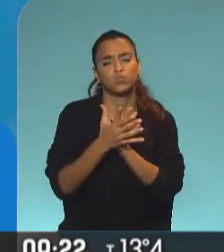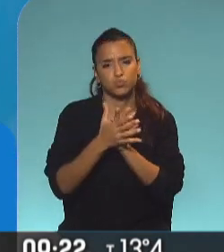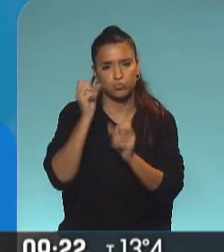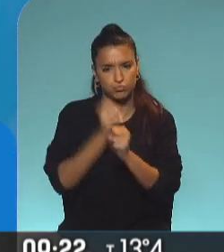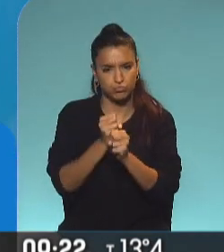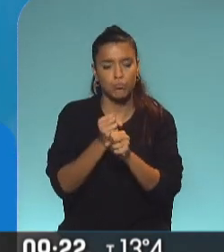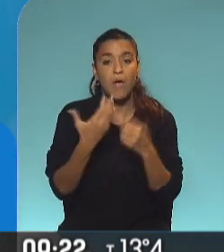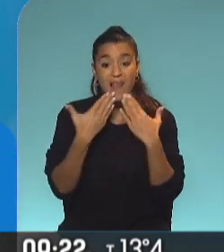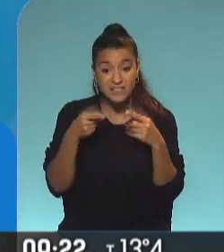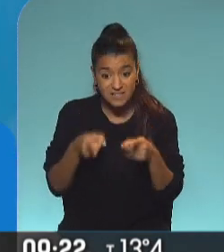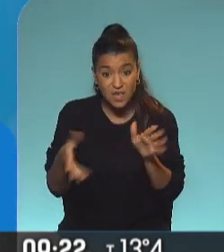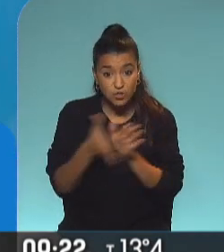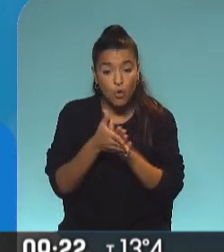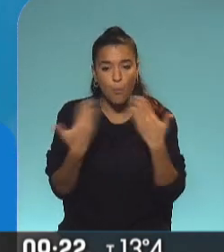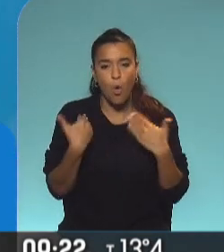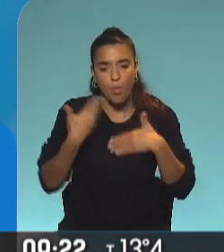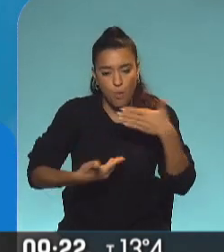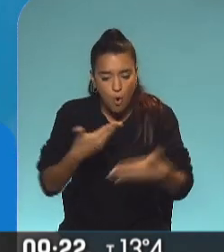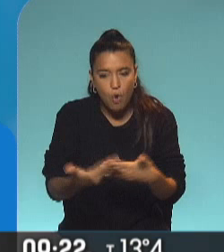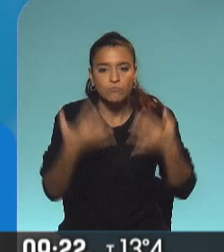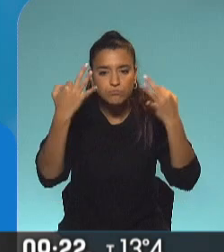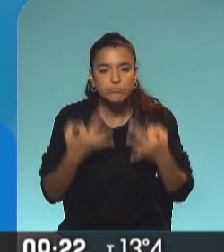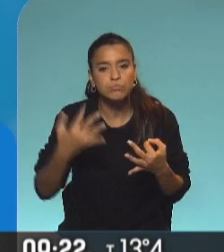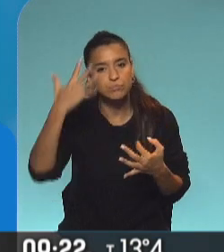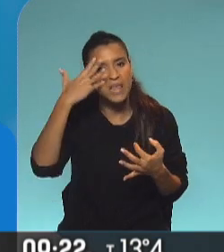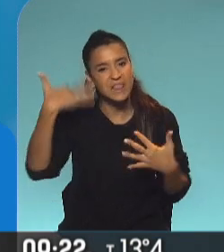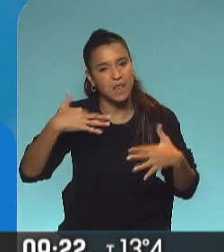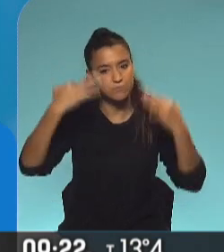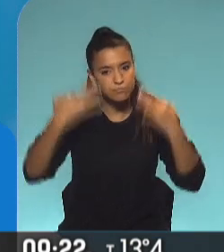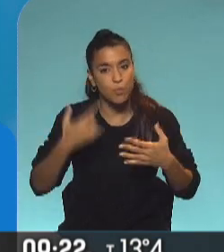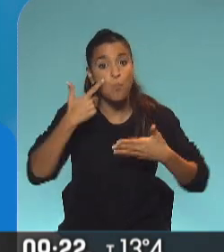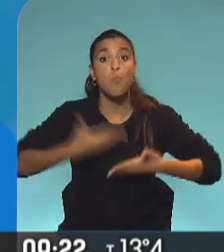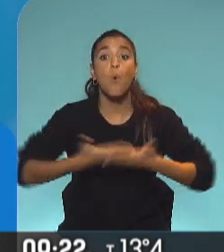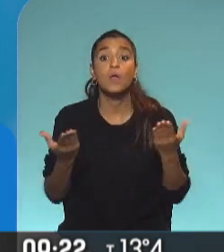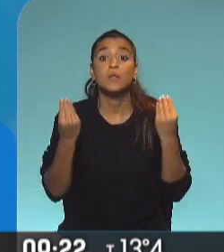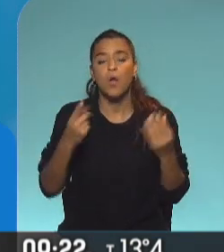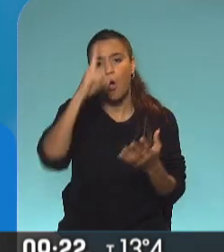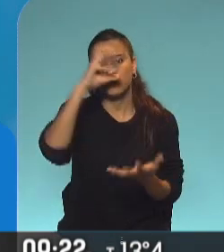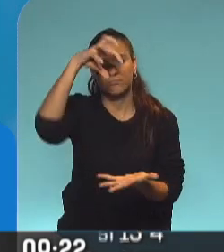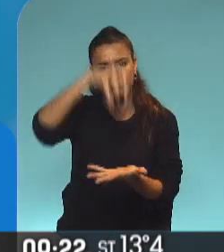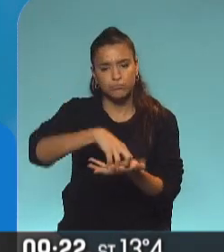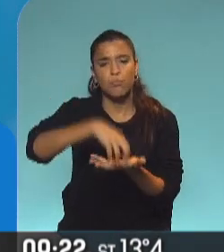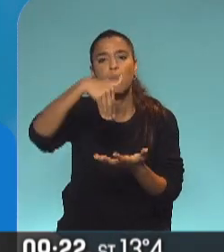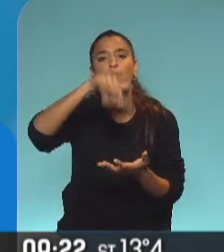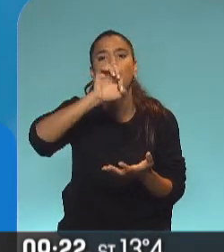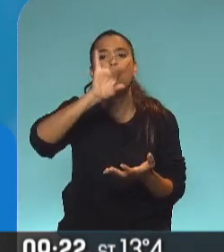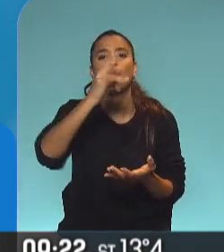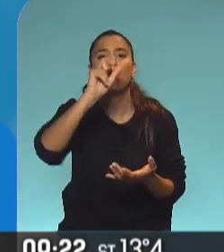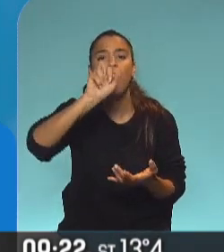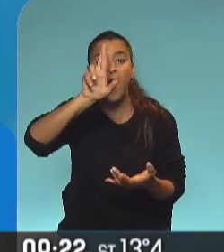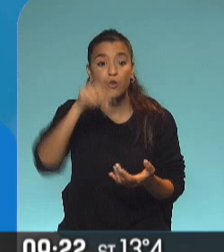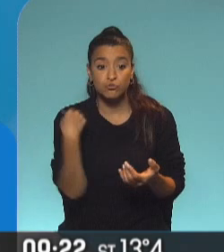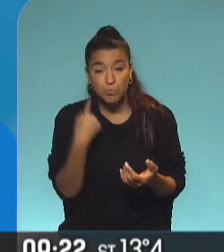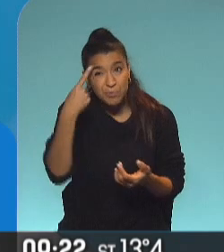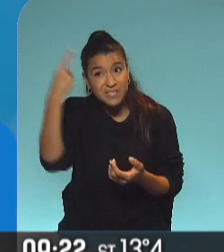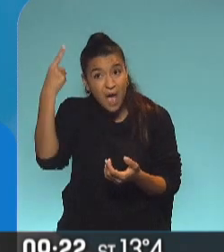que nos permite no solo ejecutar, sino ejecutar inteligentemente. La muestra son los hospitales modulares, que los pensamos cuando